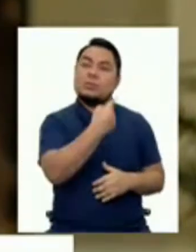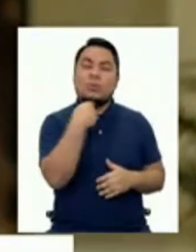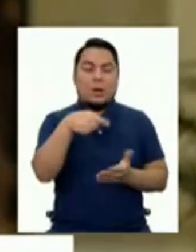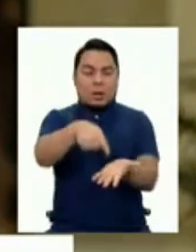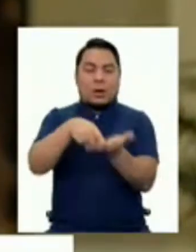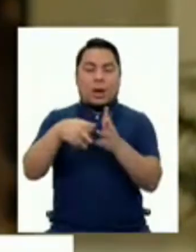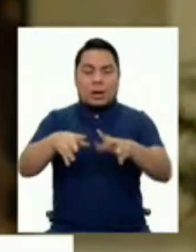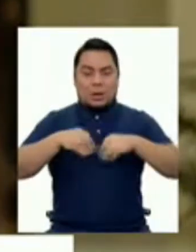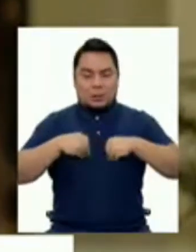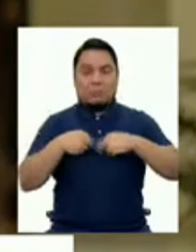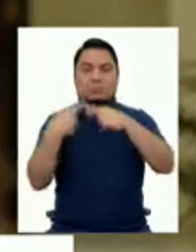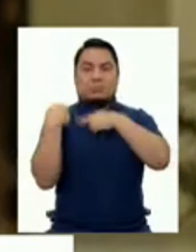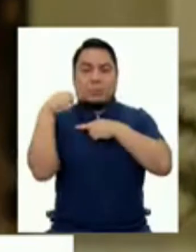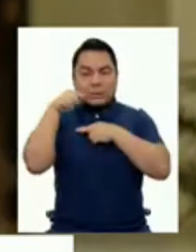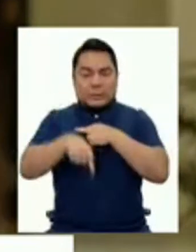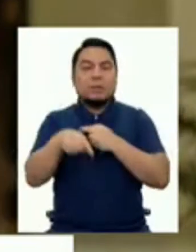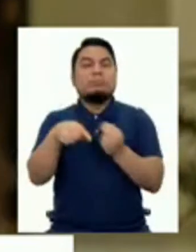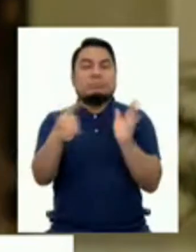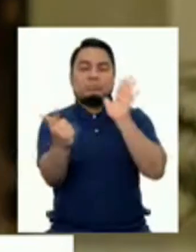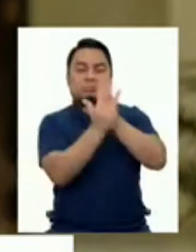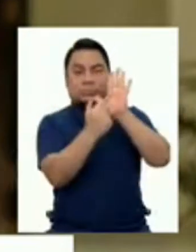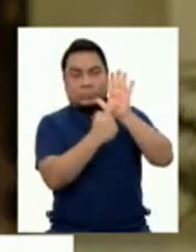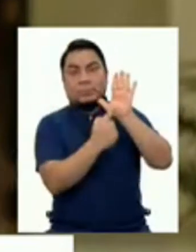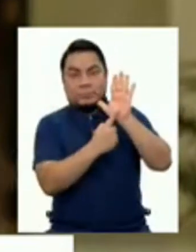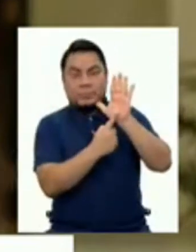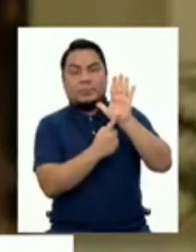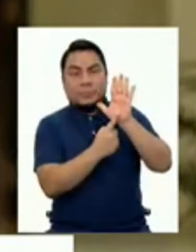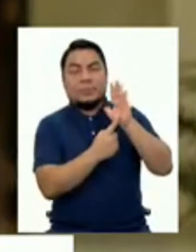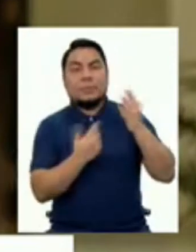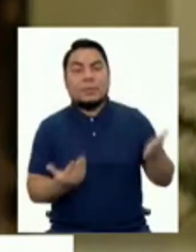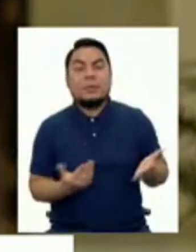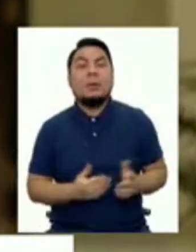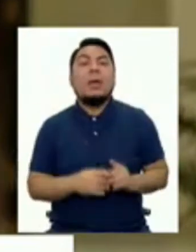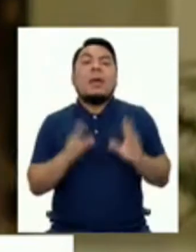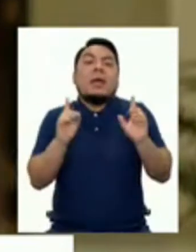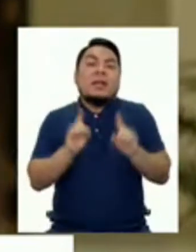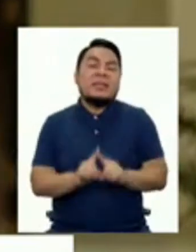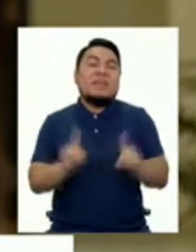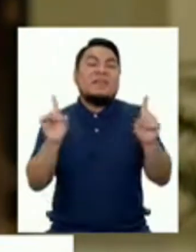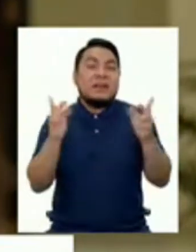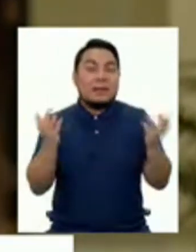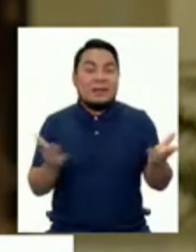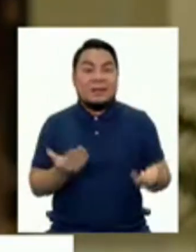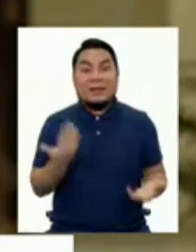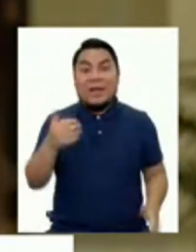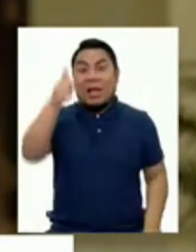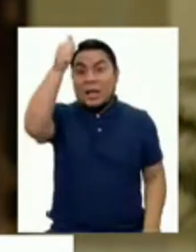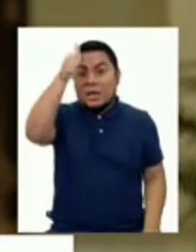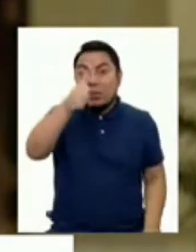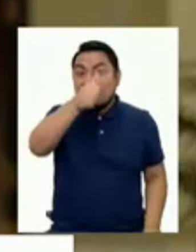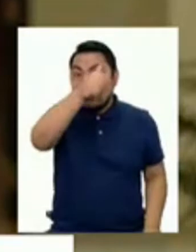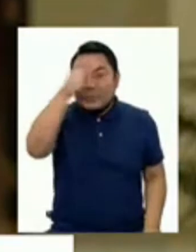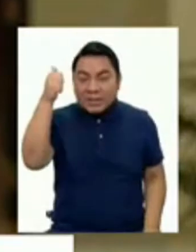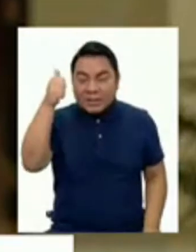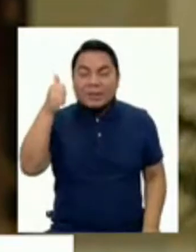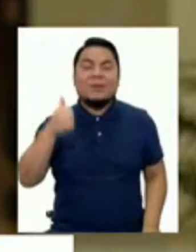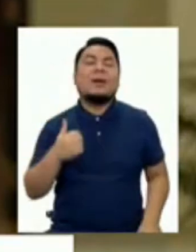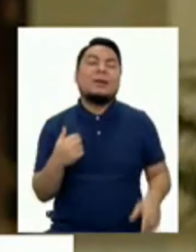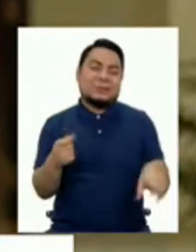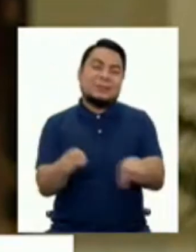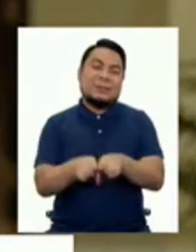cumplir esa disposición. La diferencia es que los días domingos